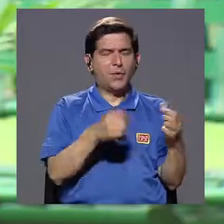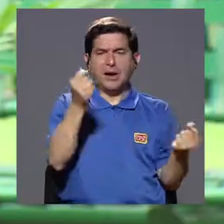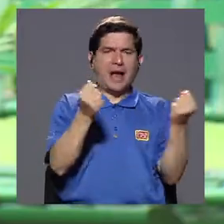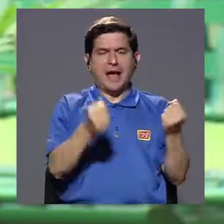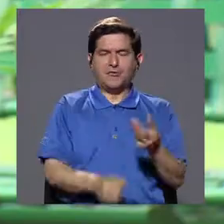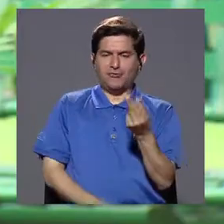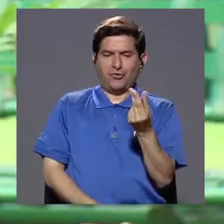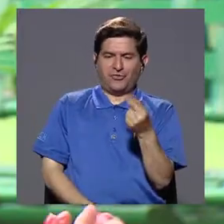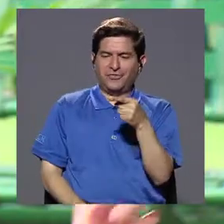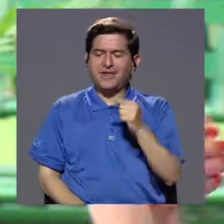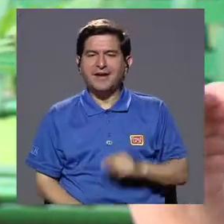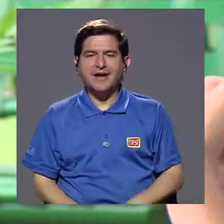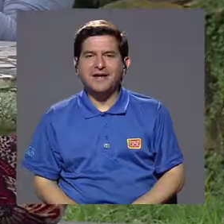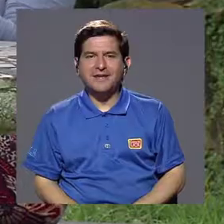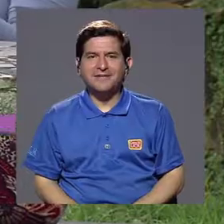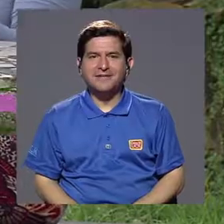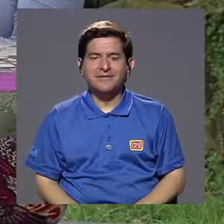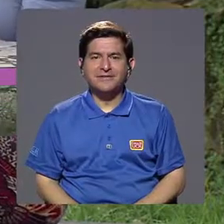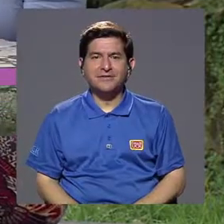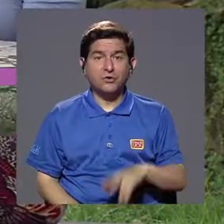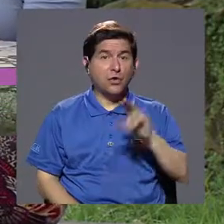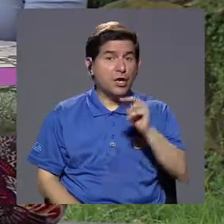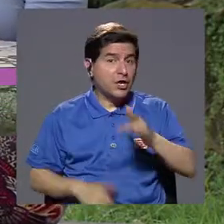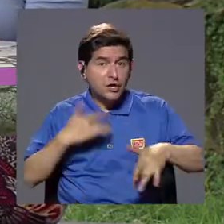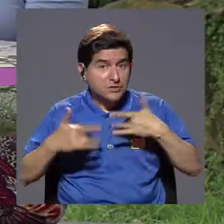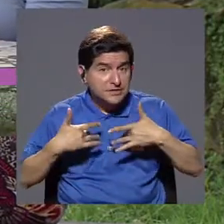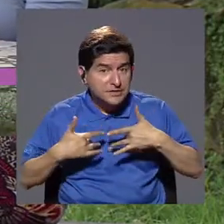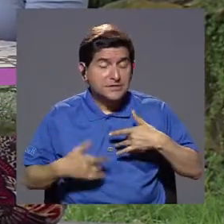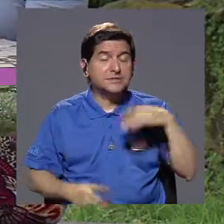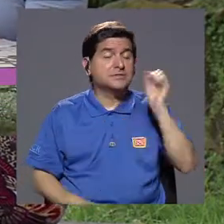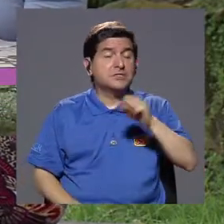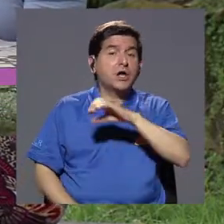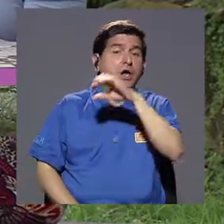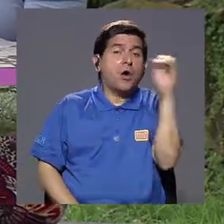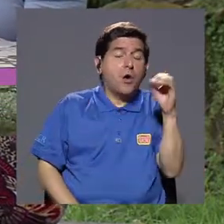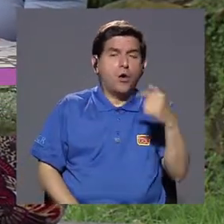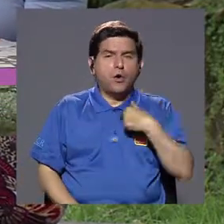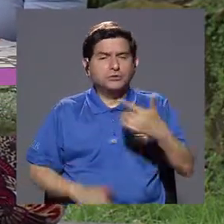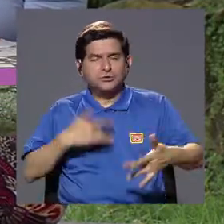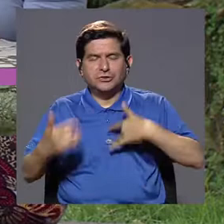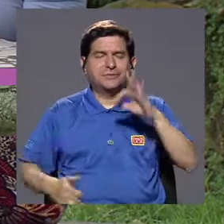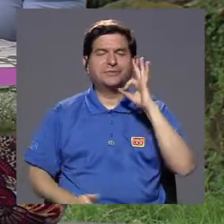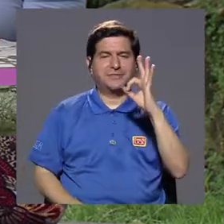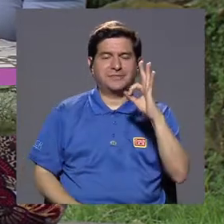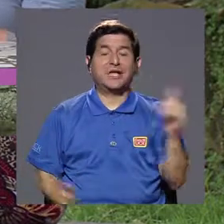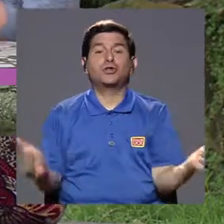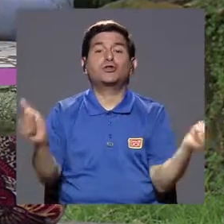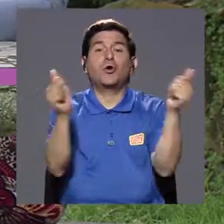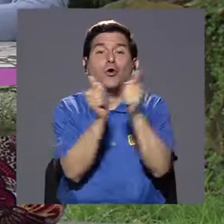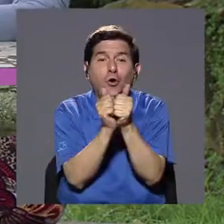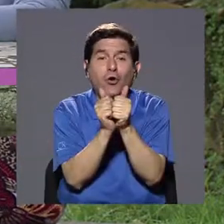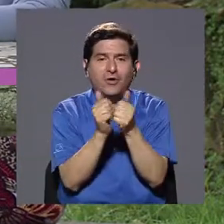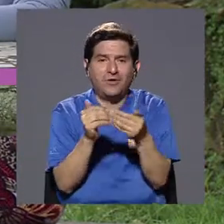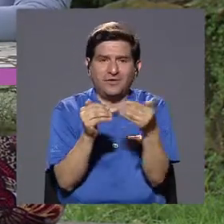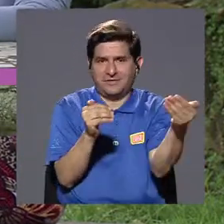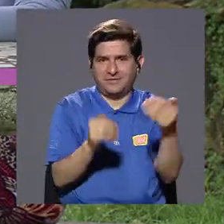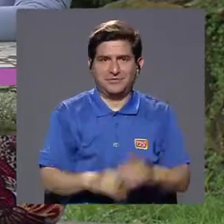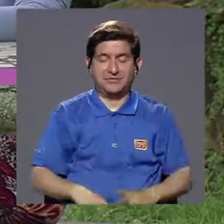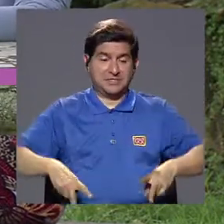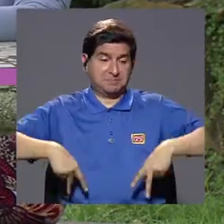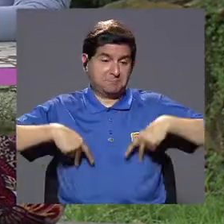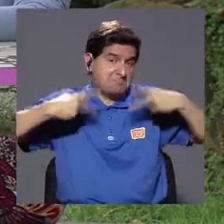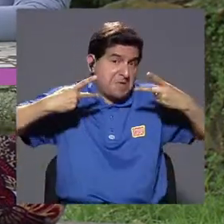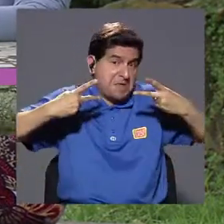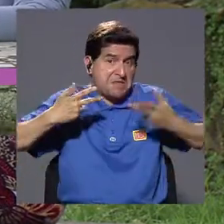tengo dinero tengo como me siento para sí o no o me siento bien con lo que tengo con la vida